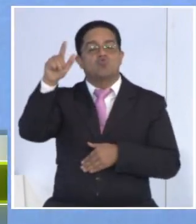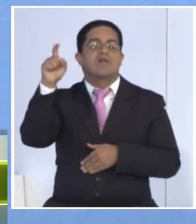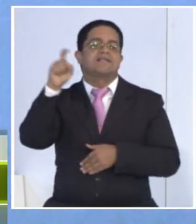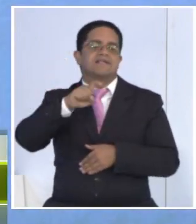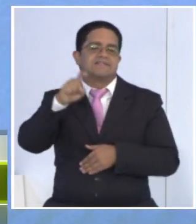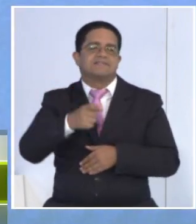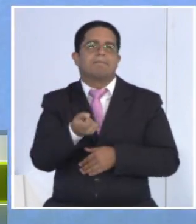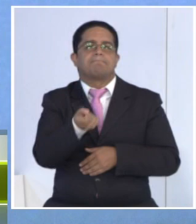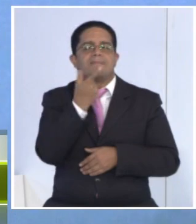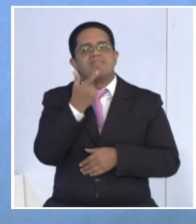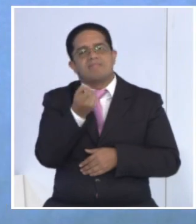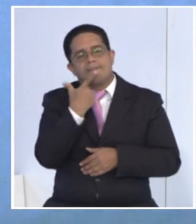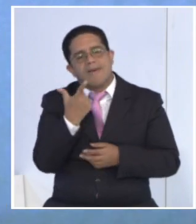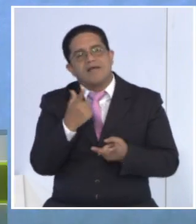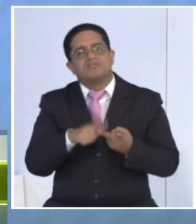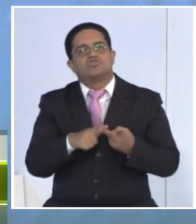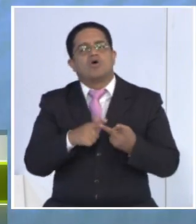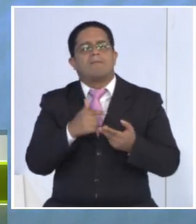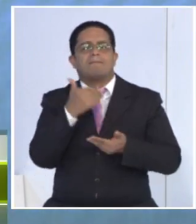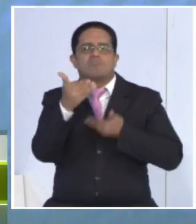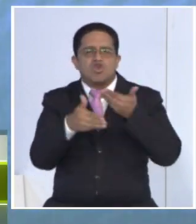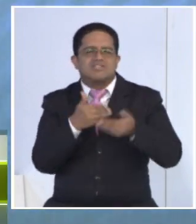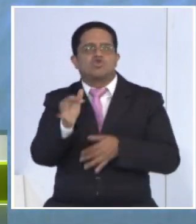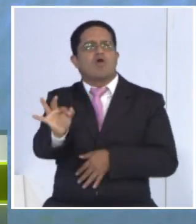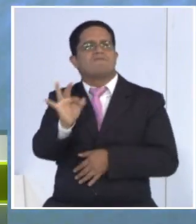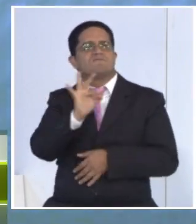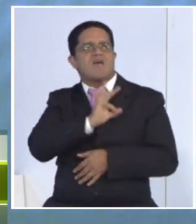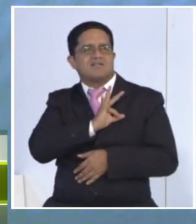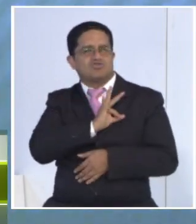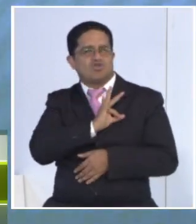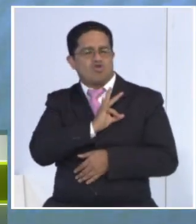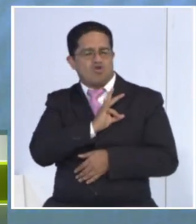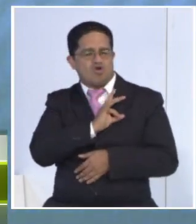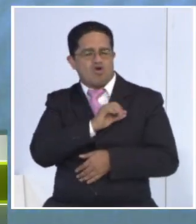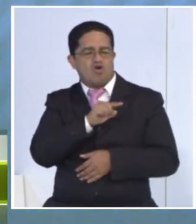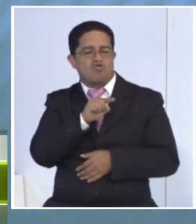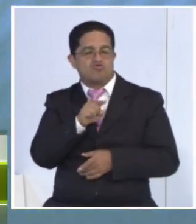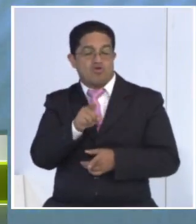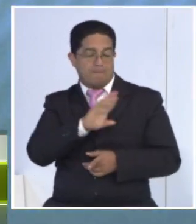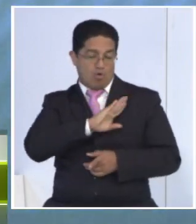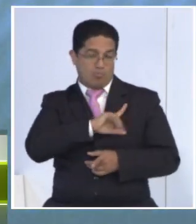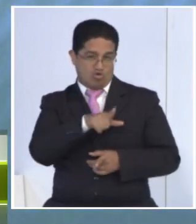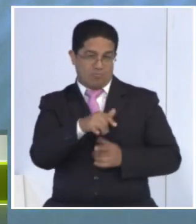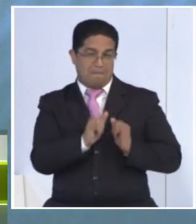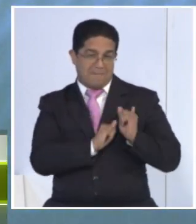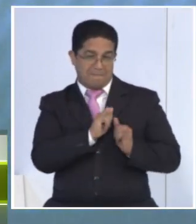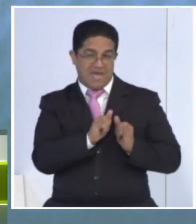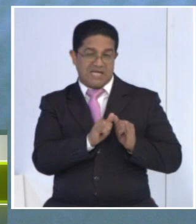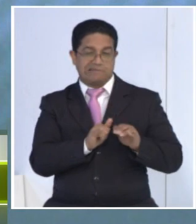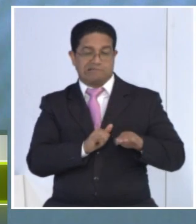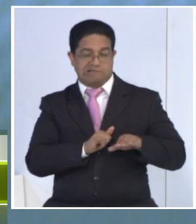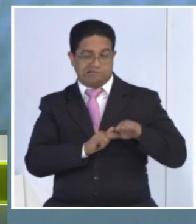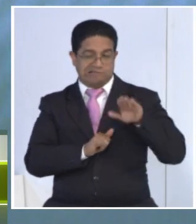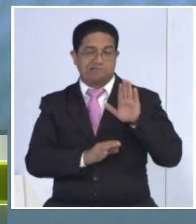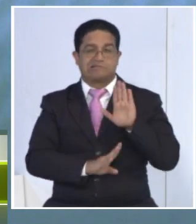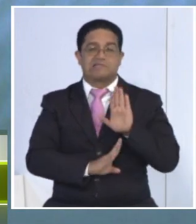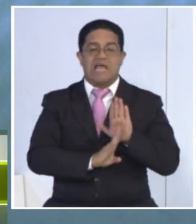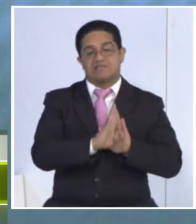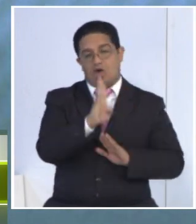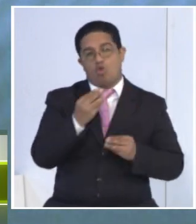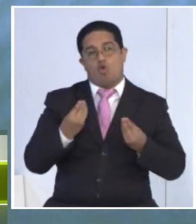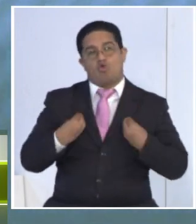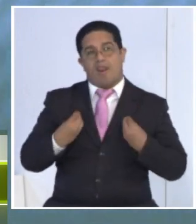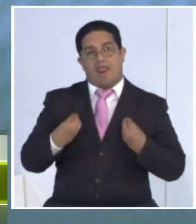medicamentos, ciertos fármacos, procesos infecciosos que tenga el paciente en algún momento de su desarrollo de la